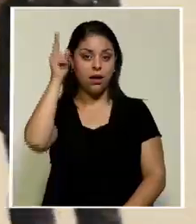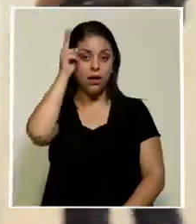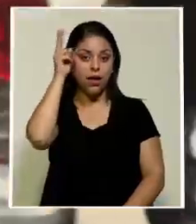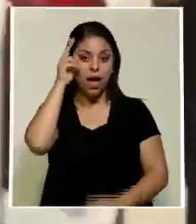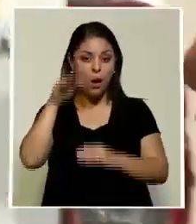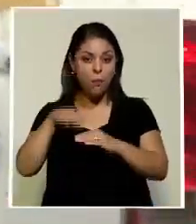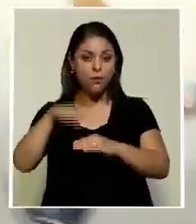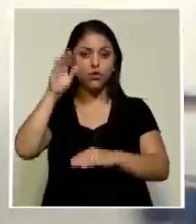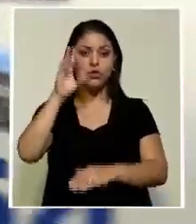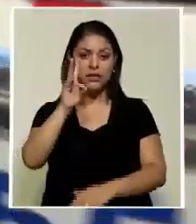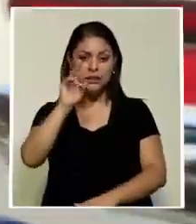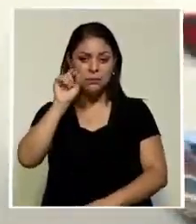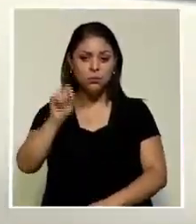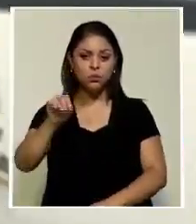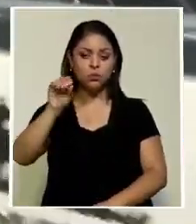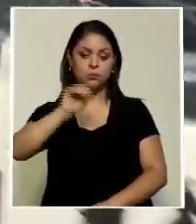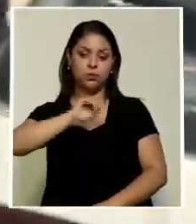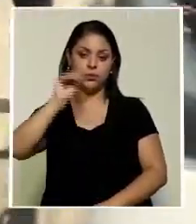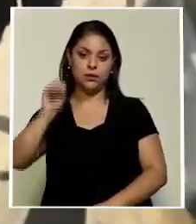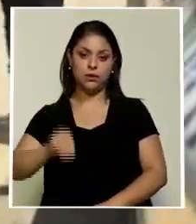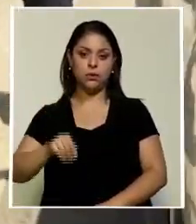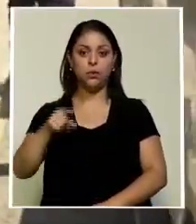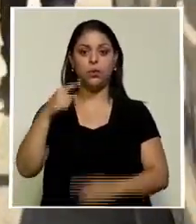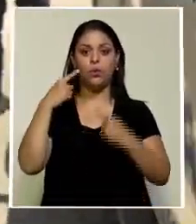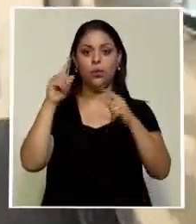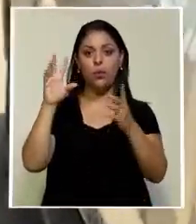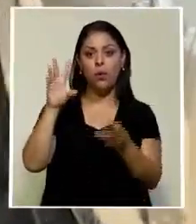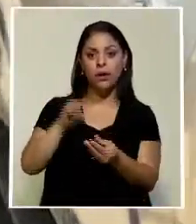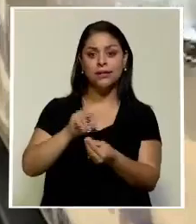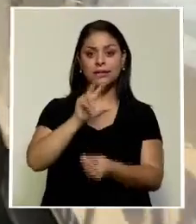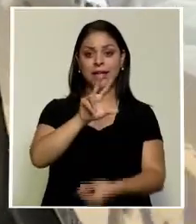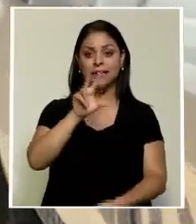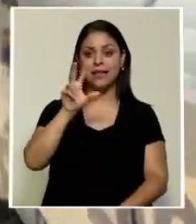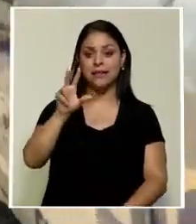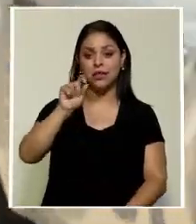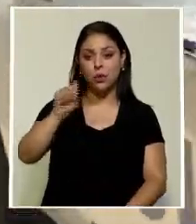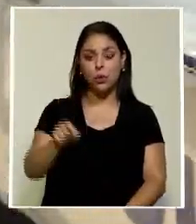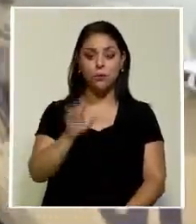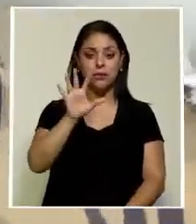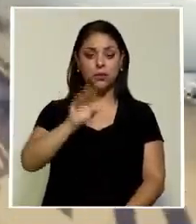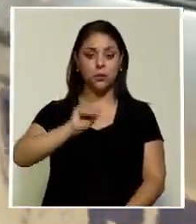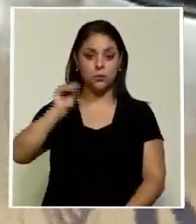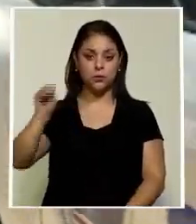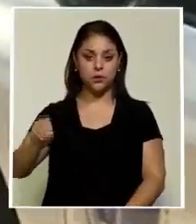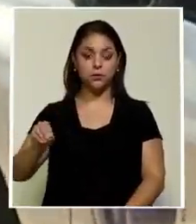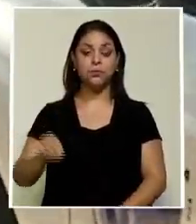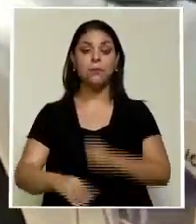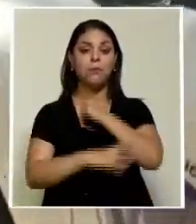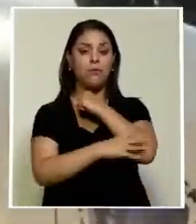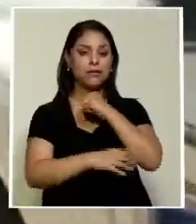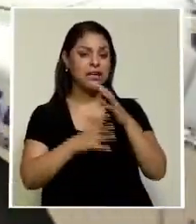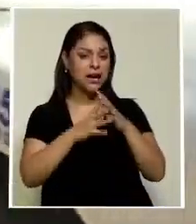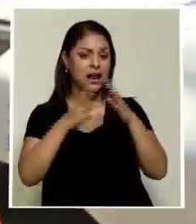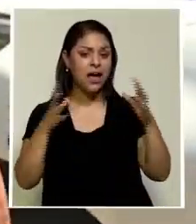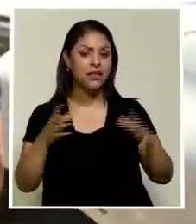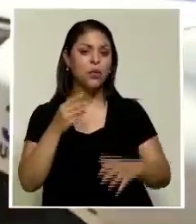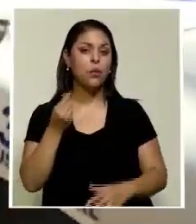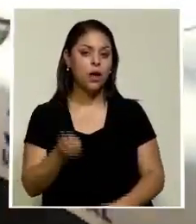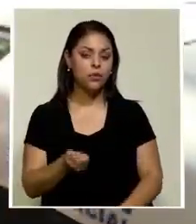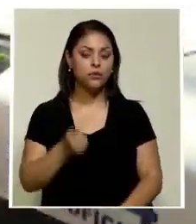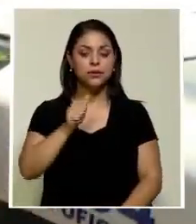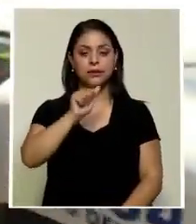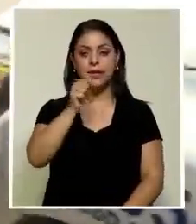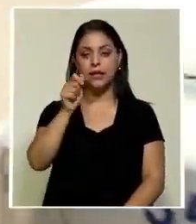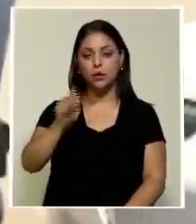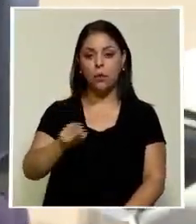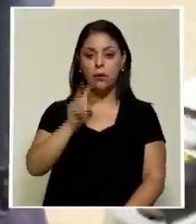cantidad de hogares pobres, que alcanza un total de 33,5%, mientras que la pobreza extrema llegó a